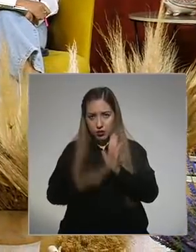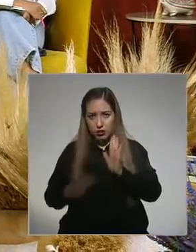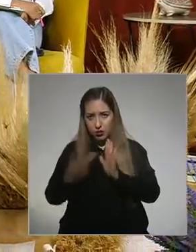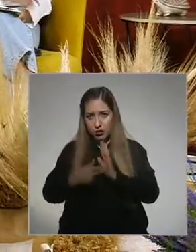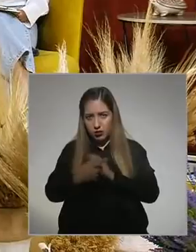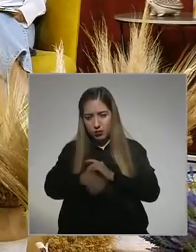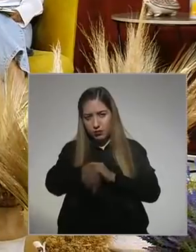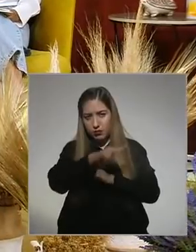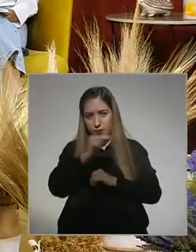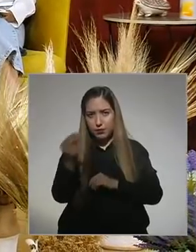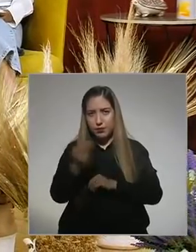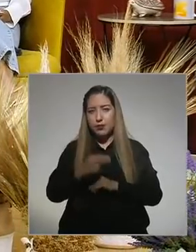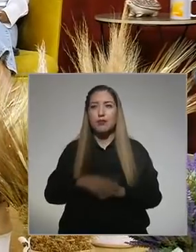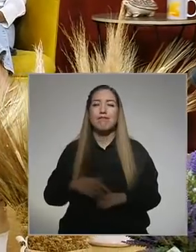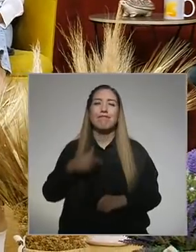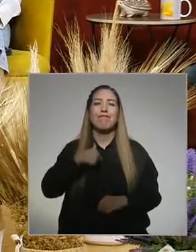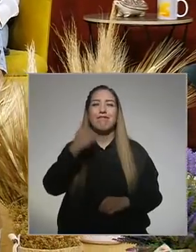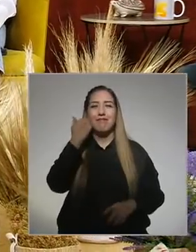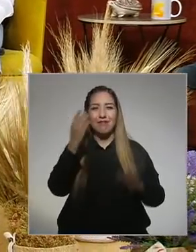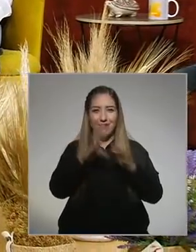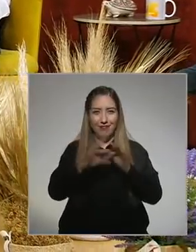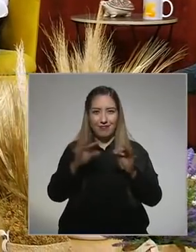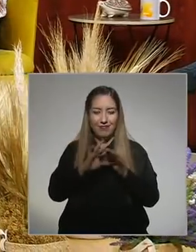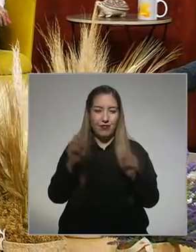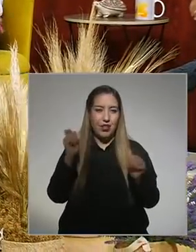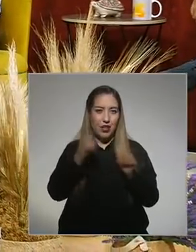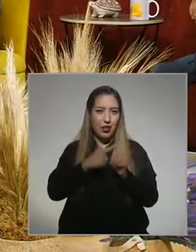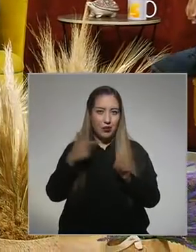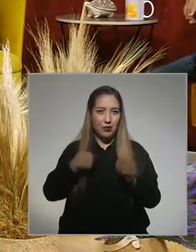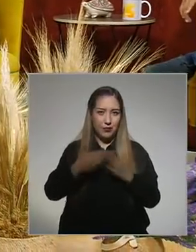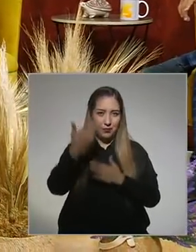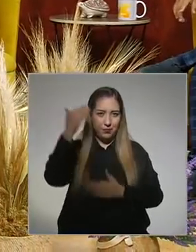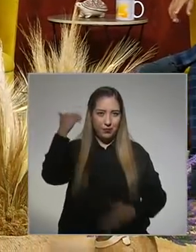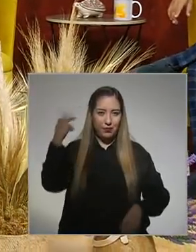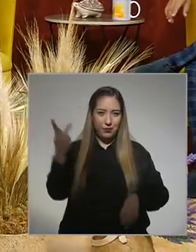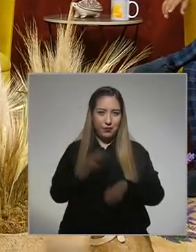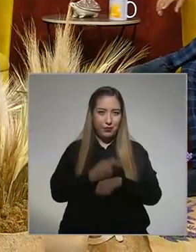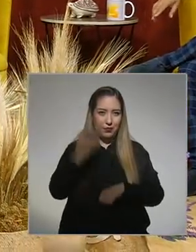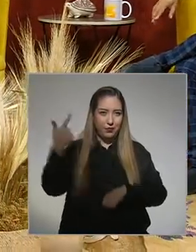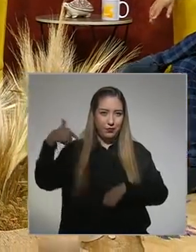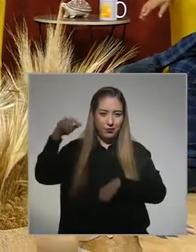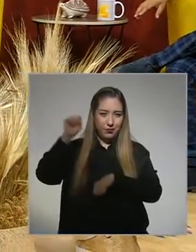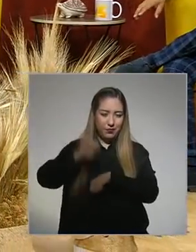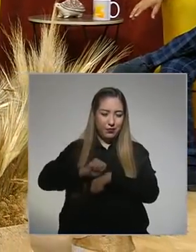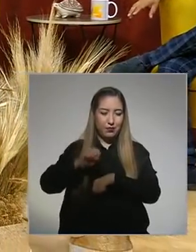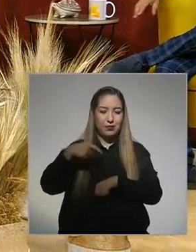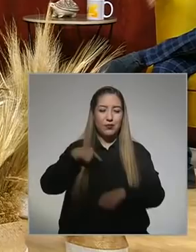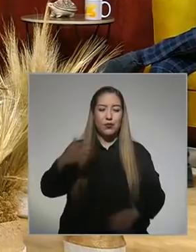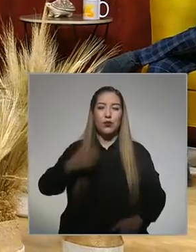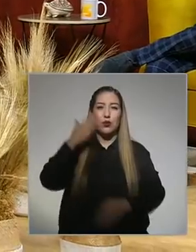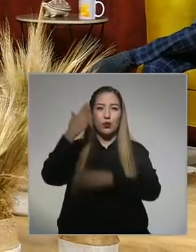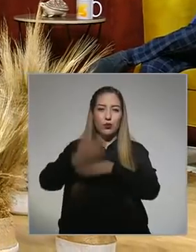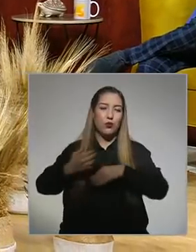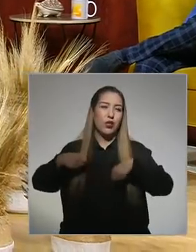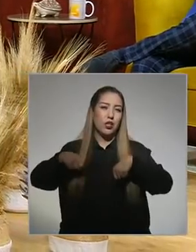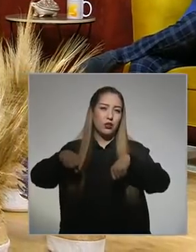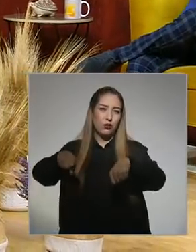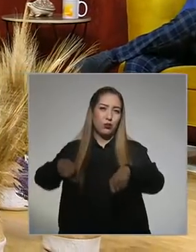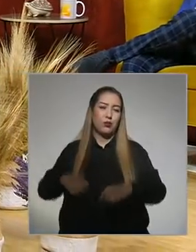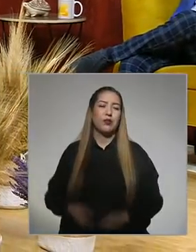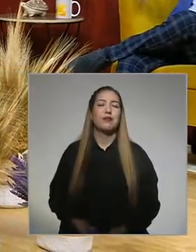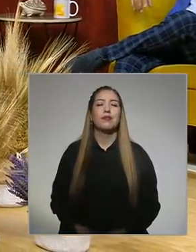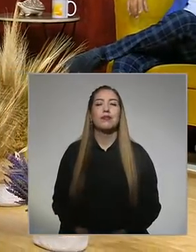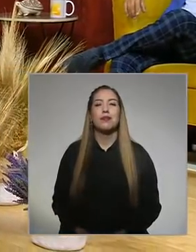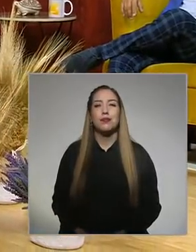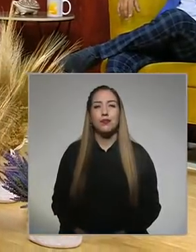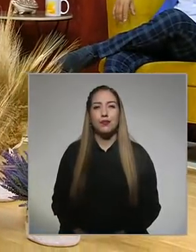vive, ¿no? Yo les voy a contar una situación, algo que me sucedió hace un par de semanas. Fui al súper y entonces yo estaba